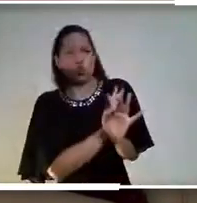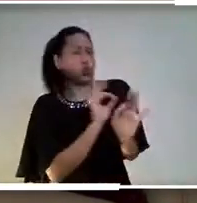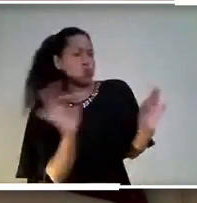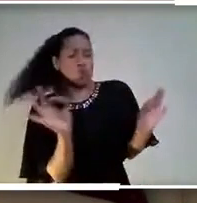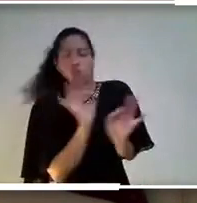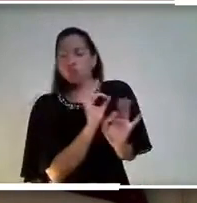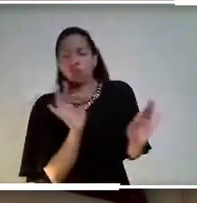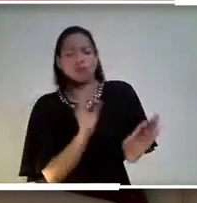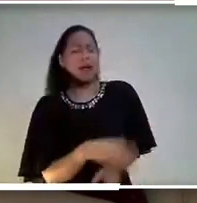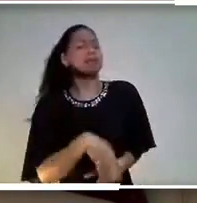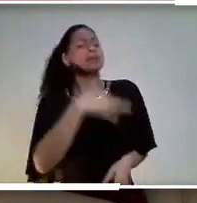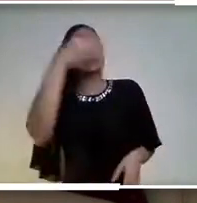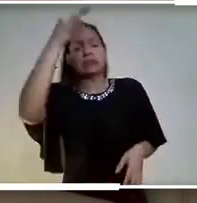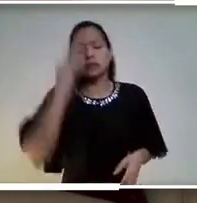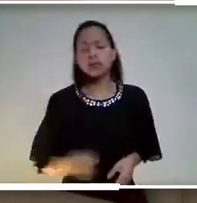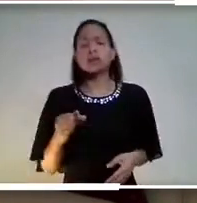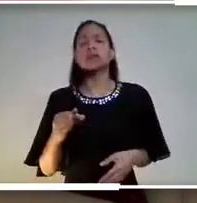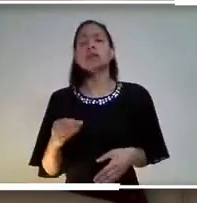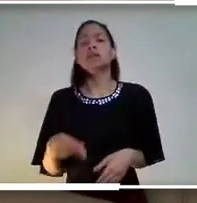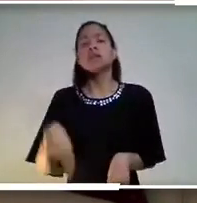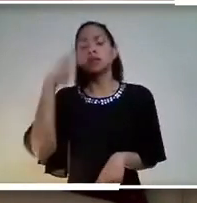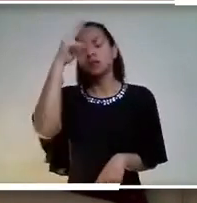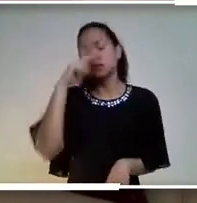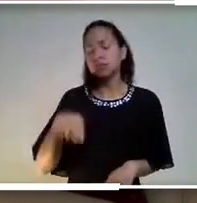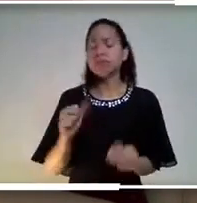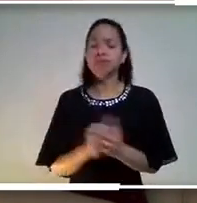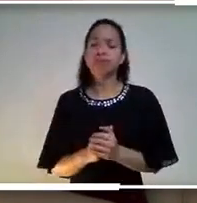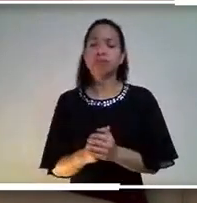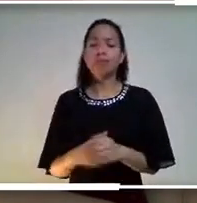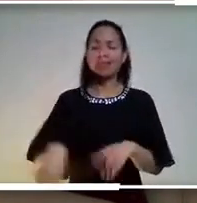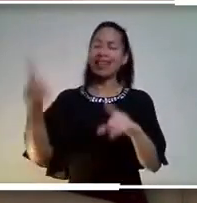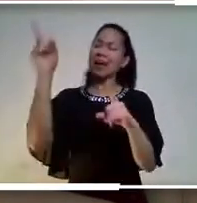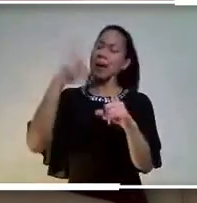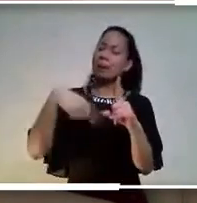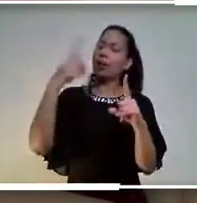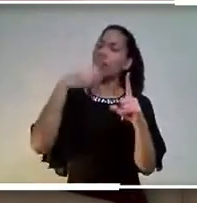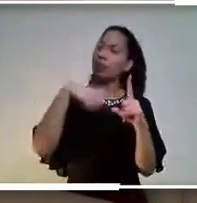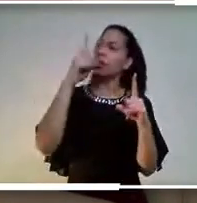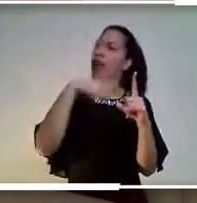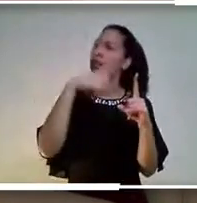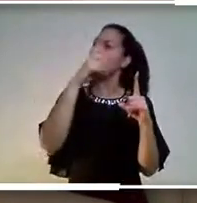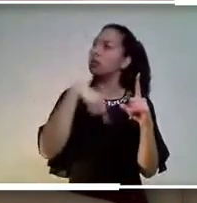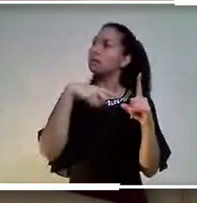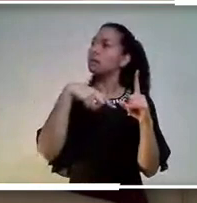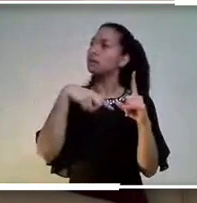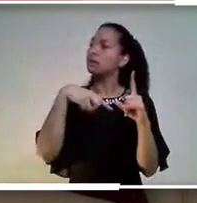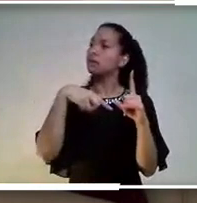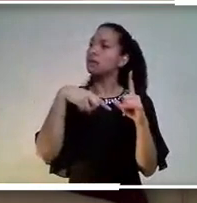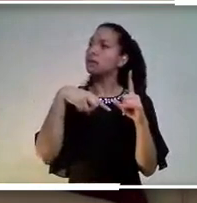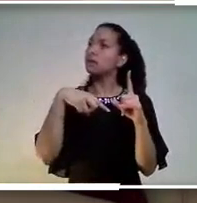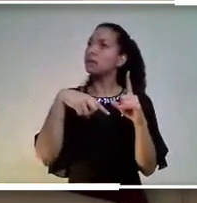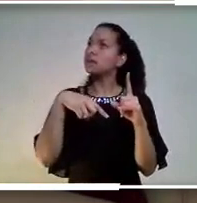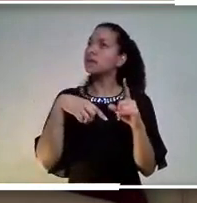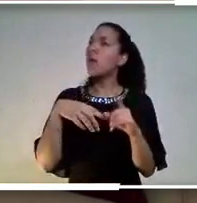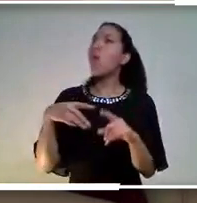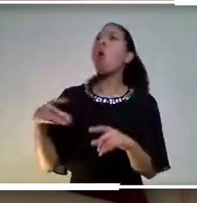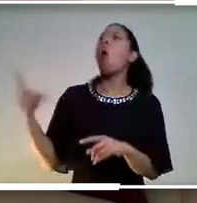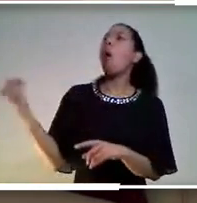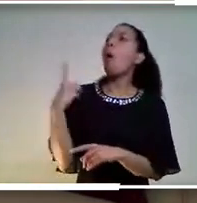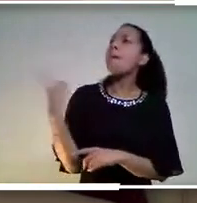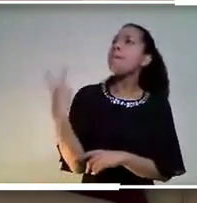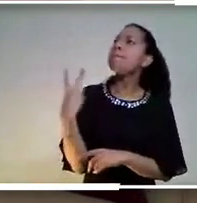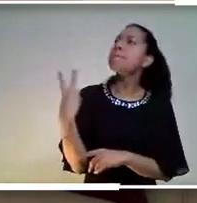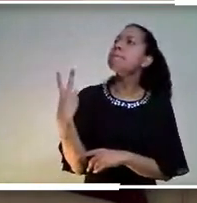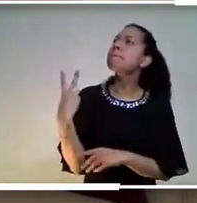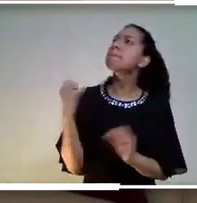después de tantos meses un viernes por la mañana el timbre de la casa sonó y cuando ella abrió la